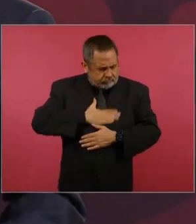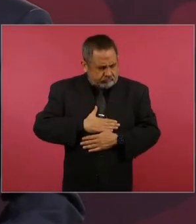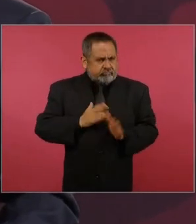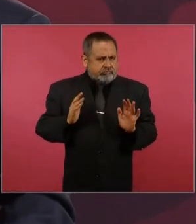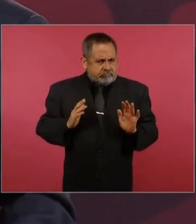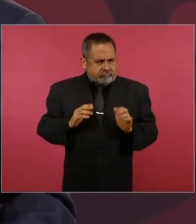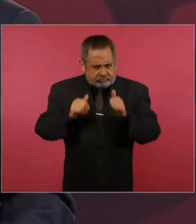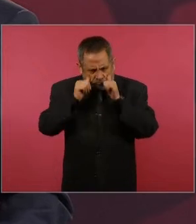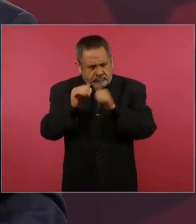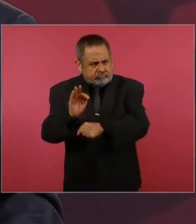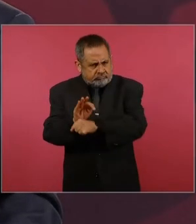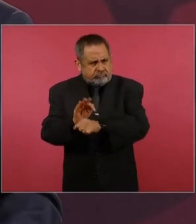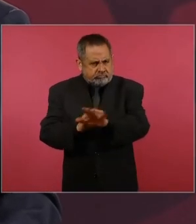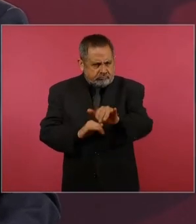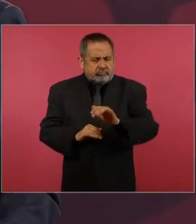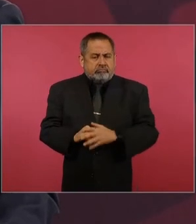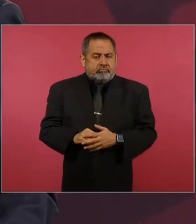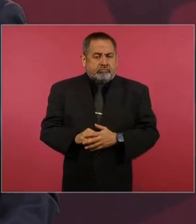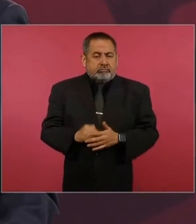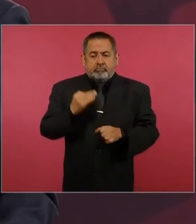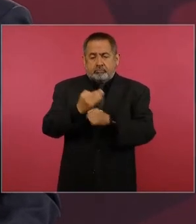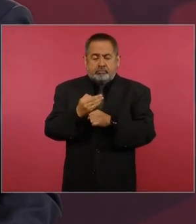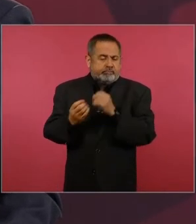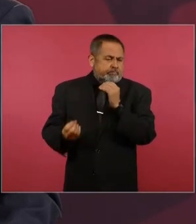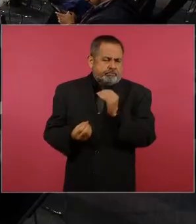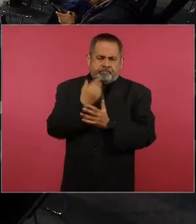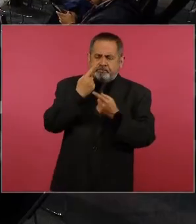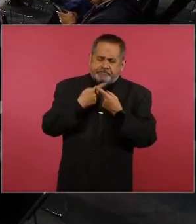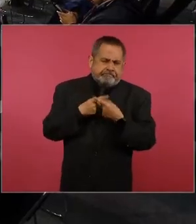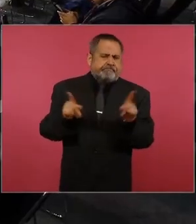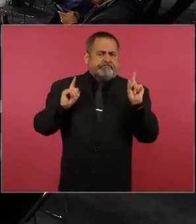Estamos viviendo tiempos nuevos.